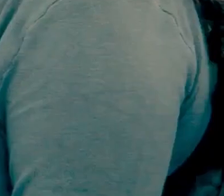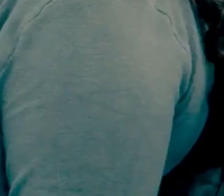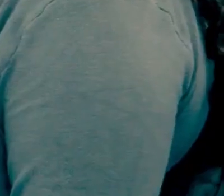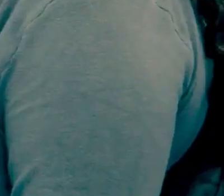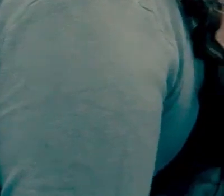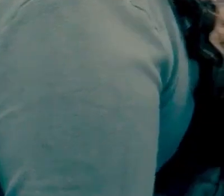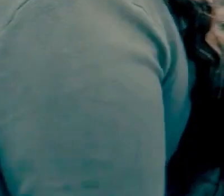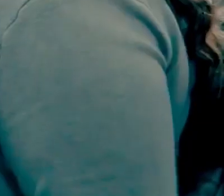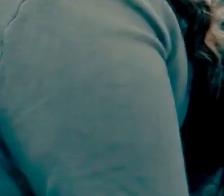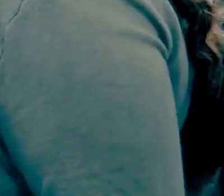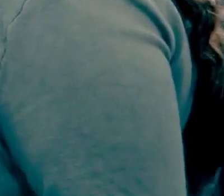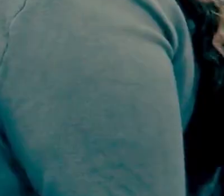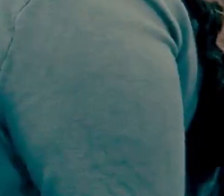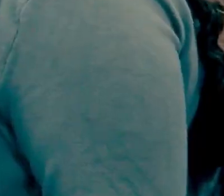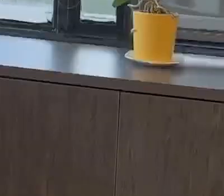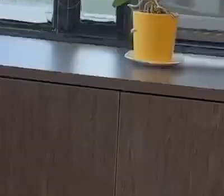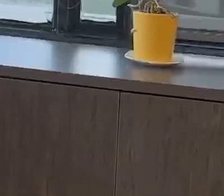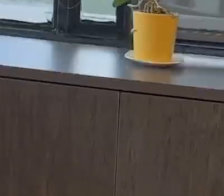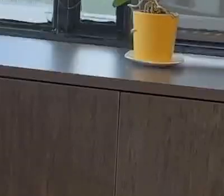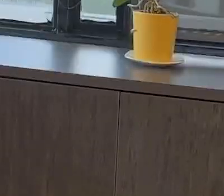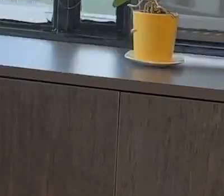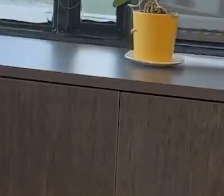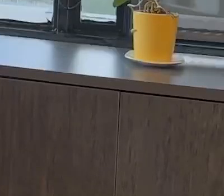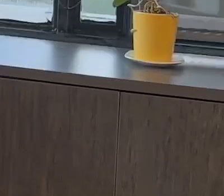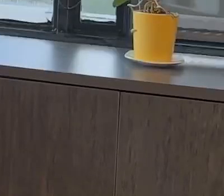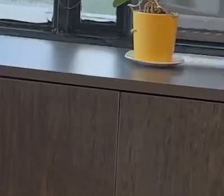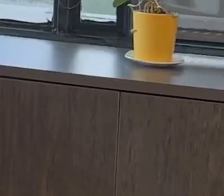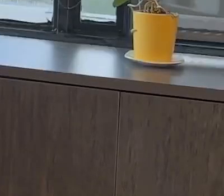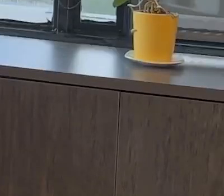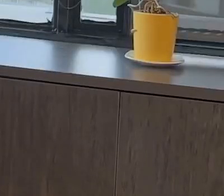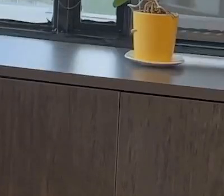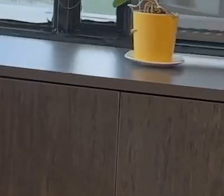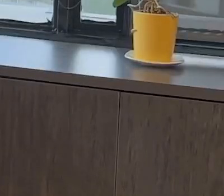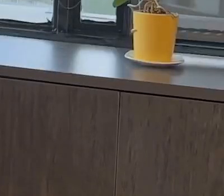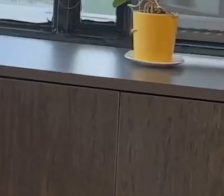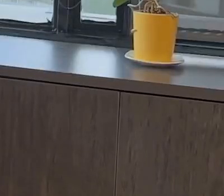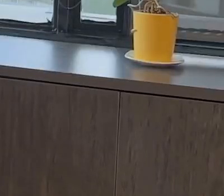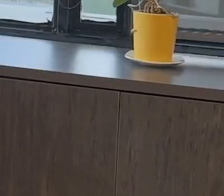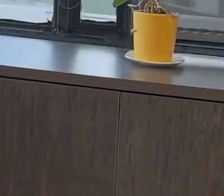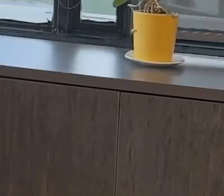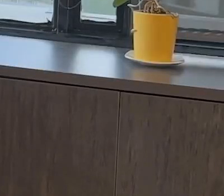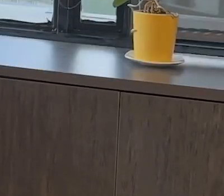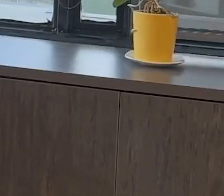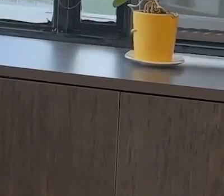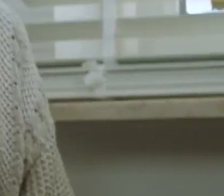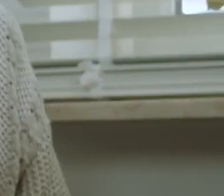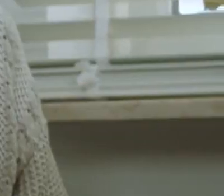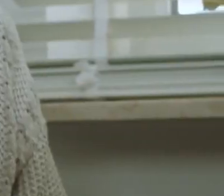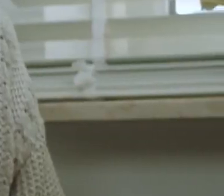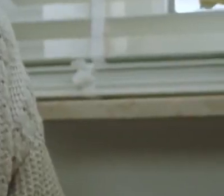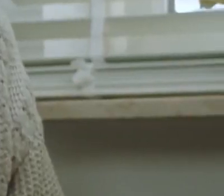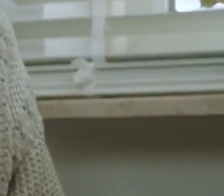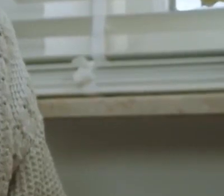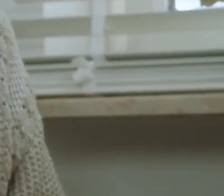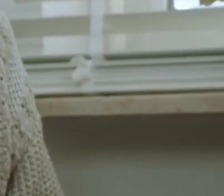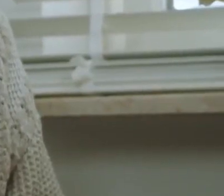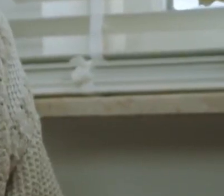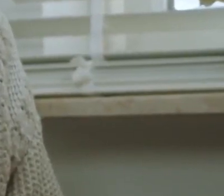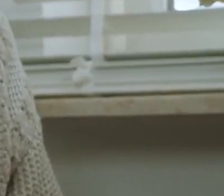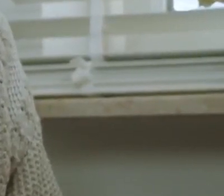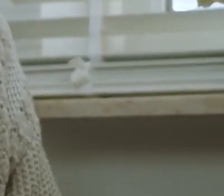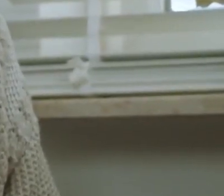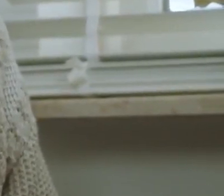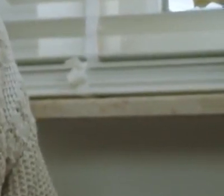seguridad social y reconocimiento del tiempo extra y complementario, además de una